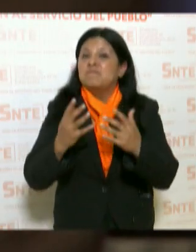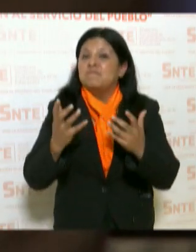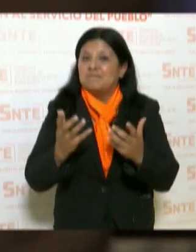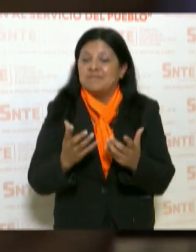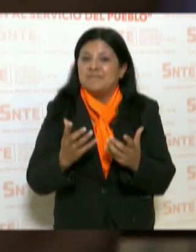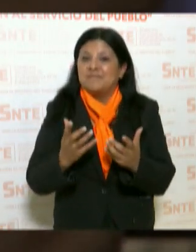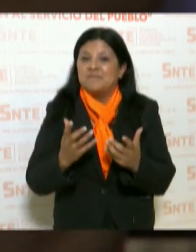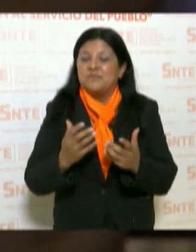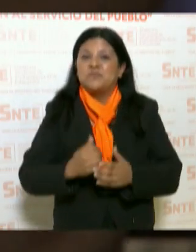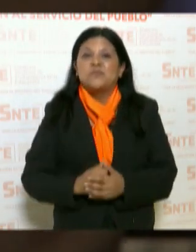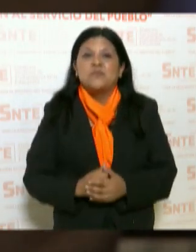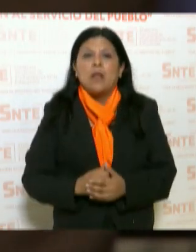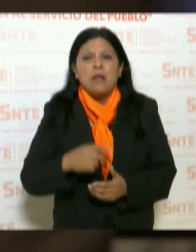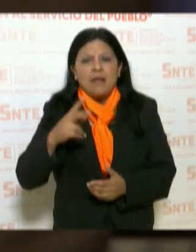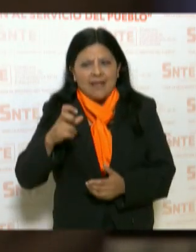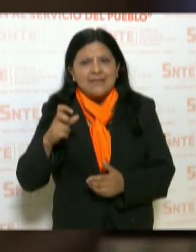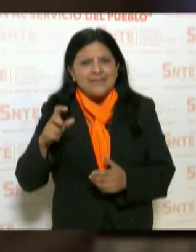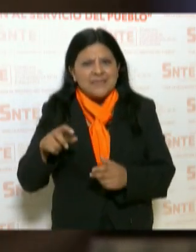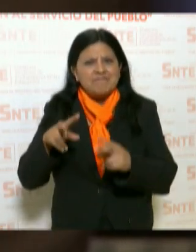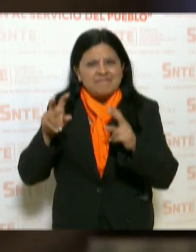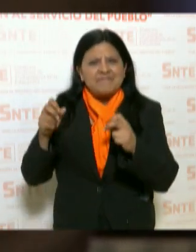Y esa revolución,